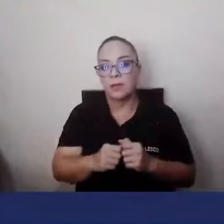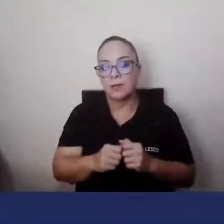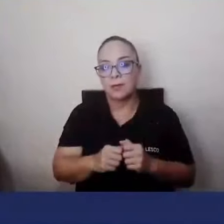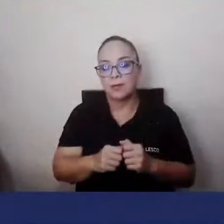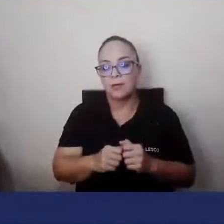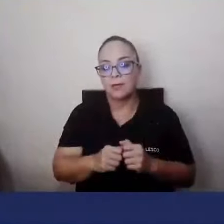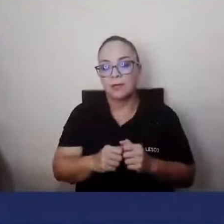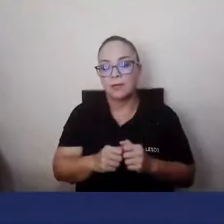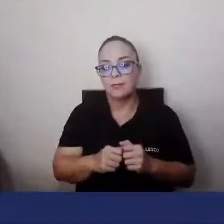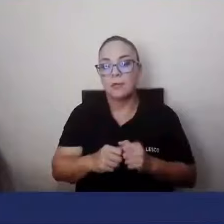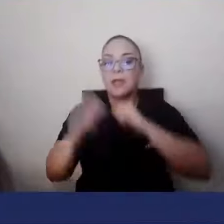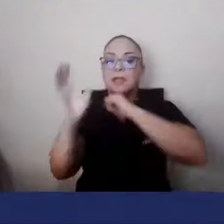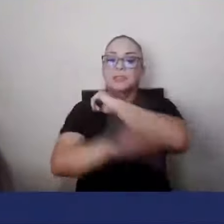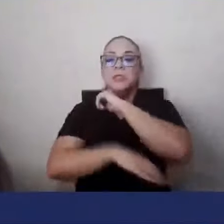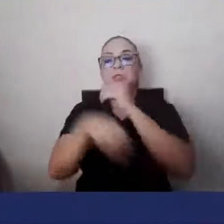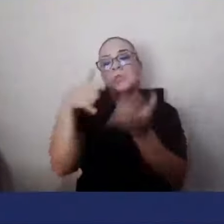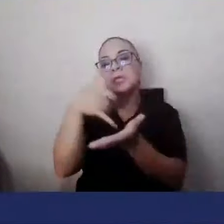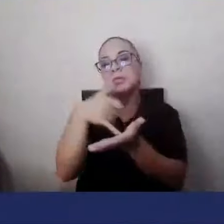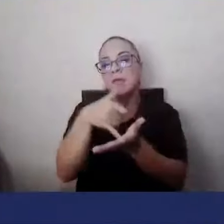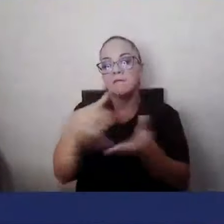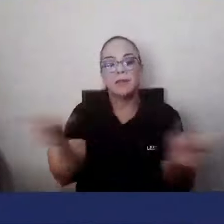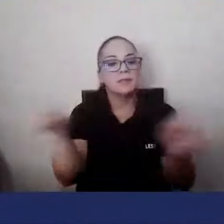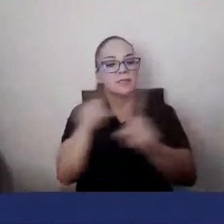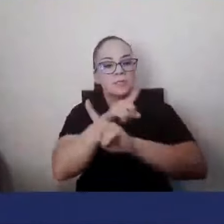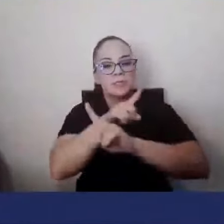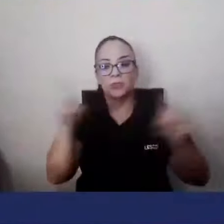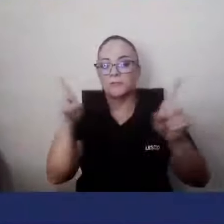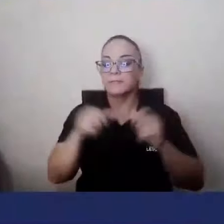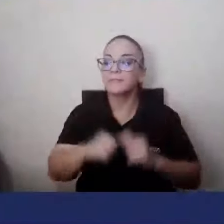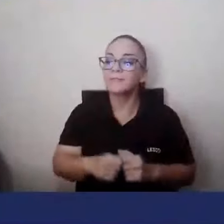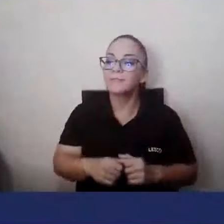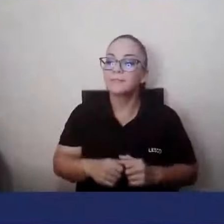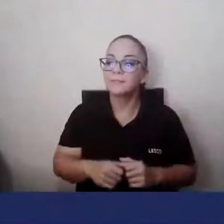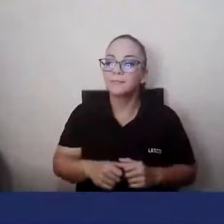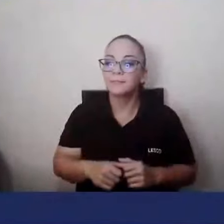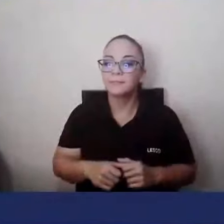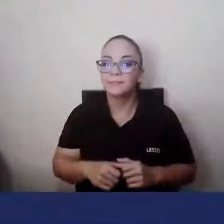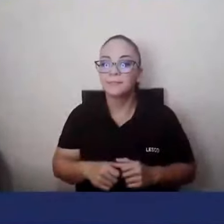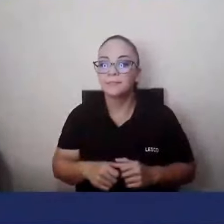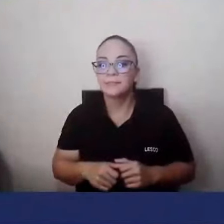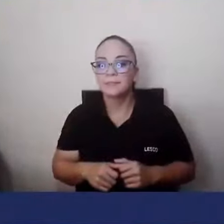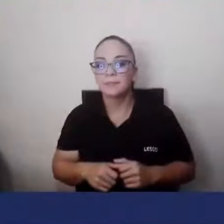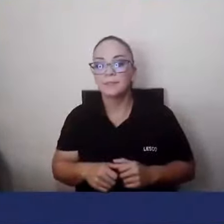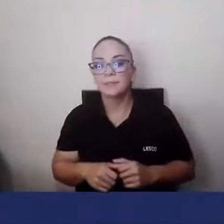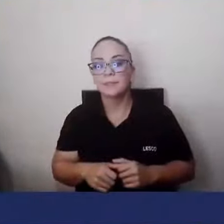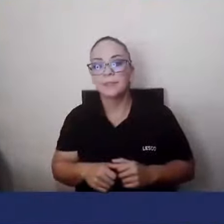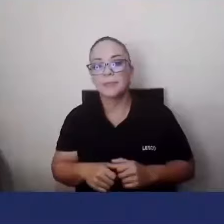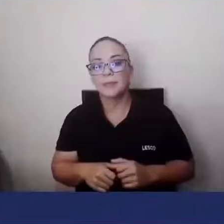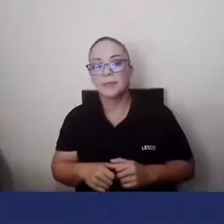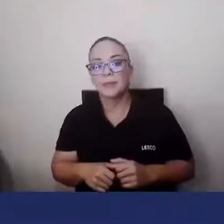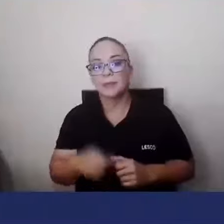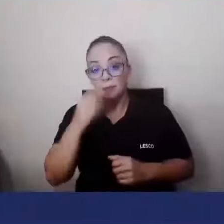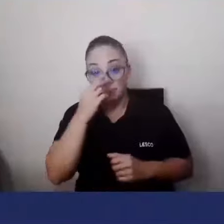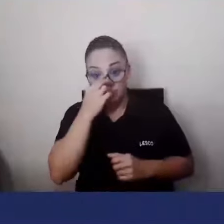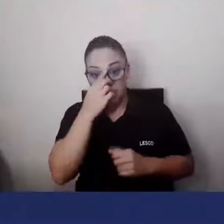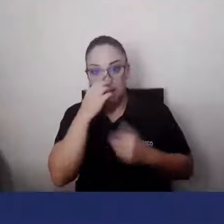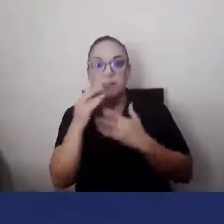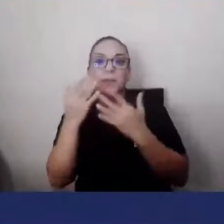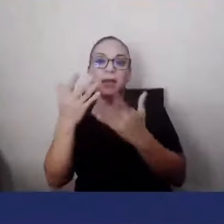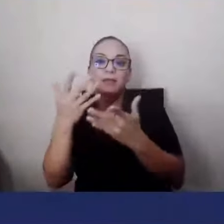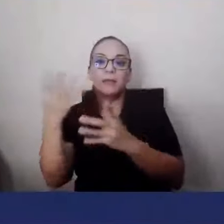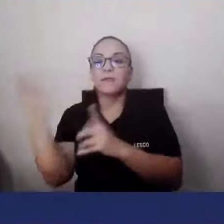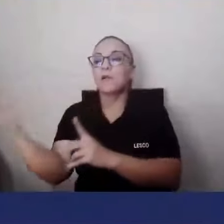débiles, con la esperanza de recuperar a quien ya perdimos en nuestra